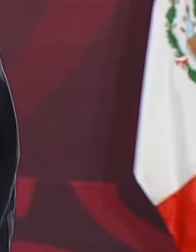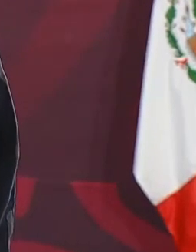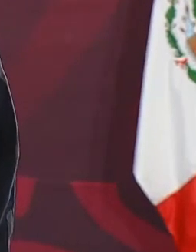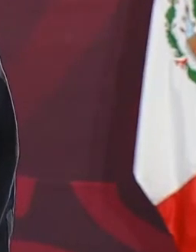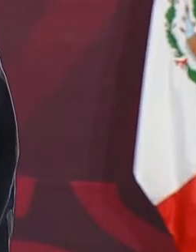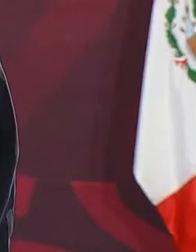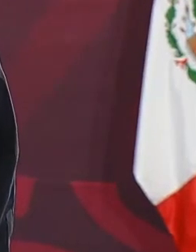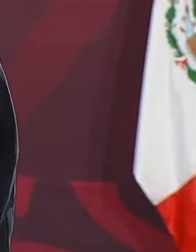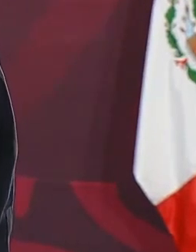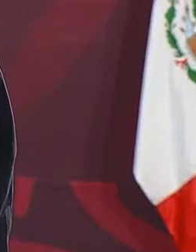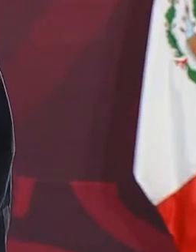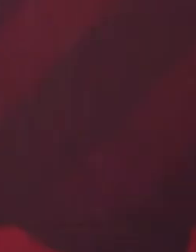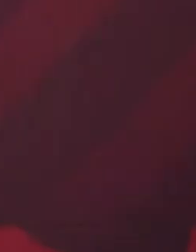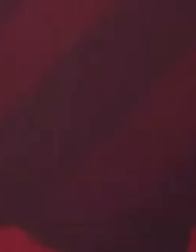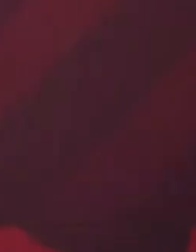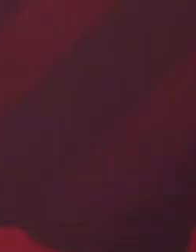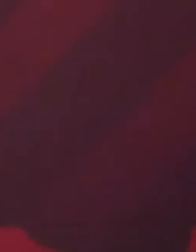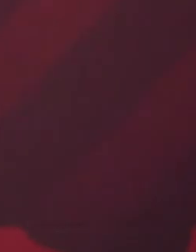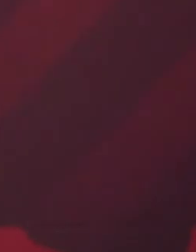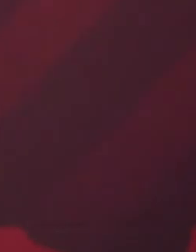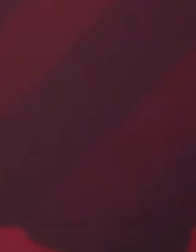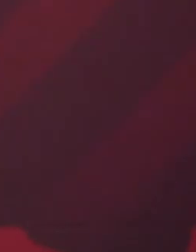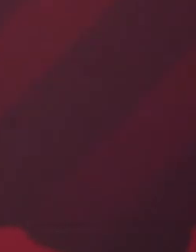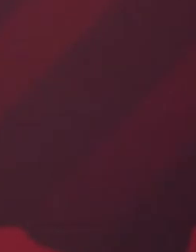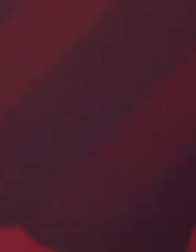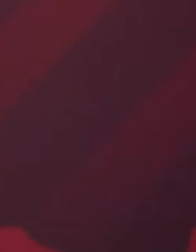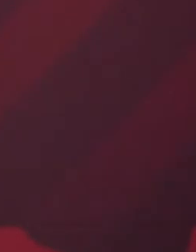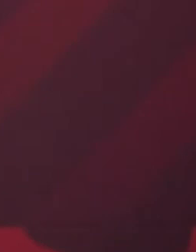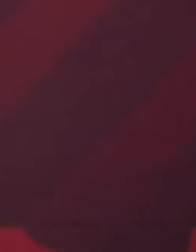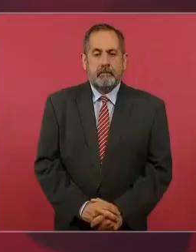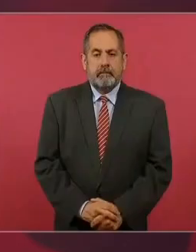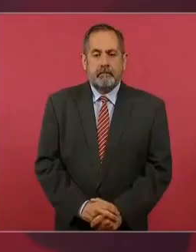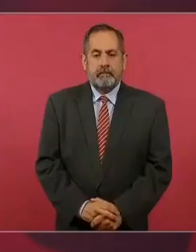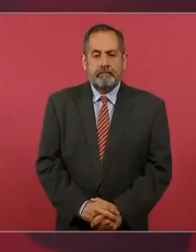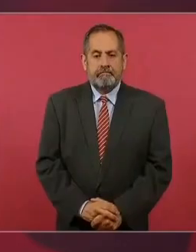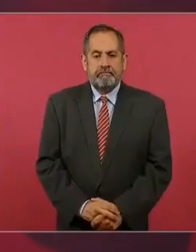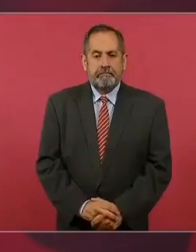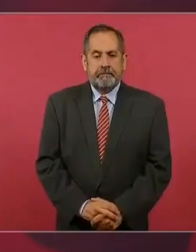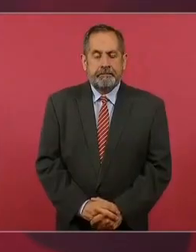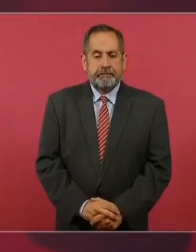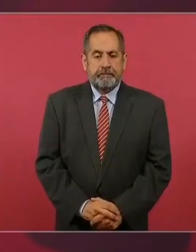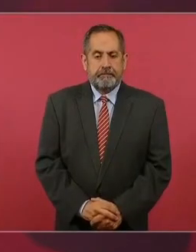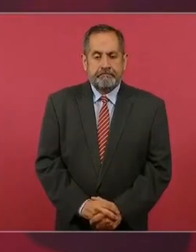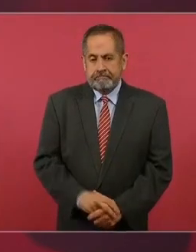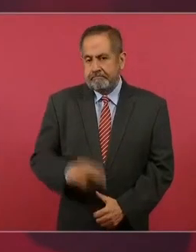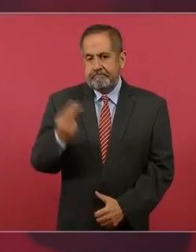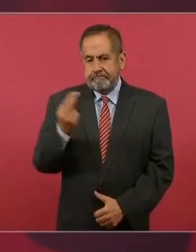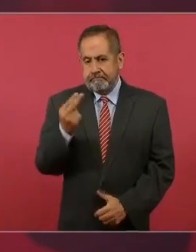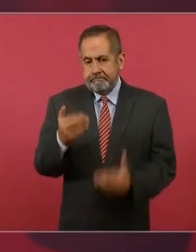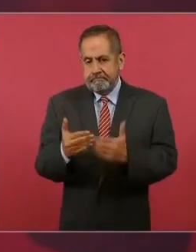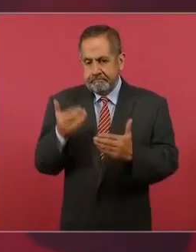Entonces, sí tenemos que hacer algo.